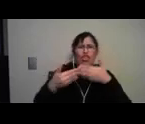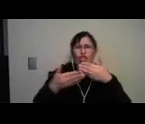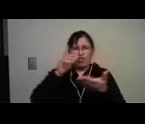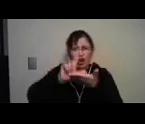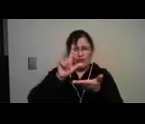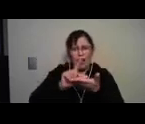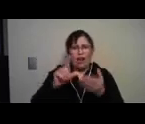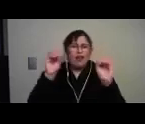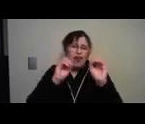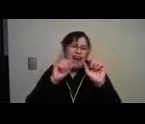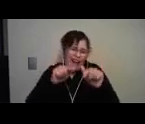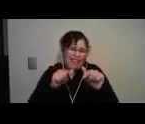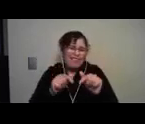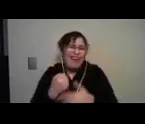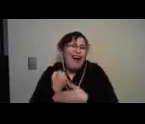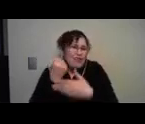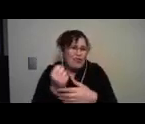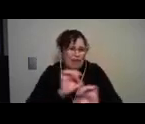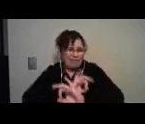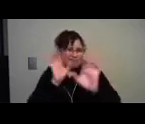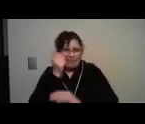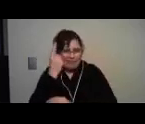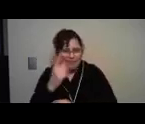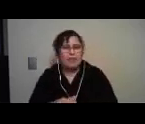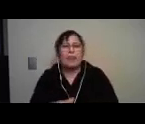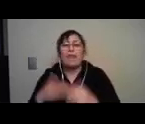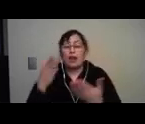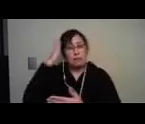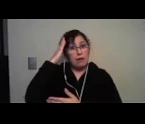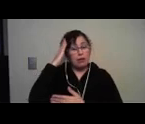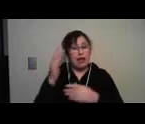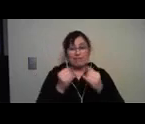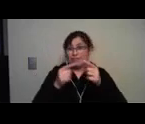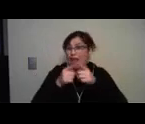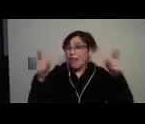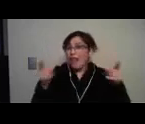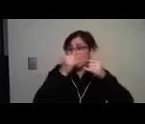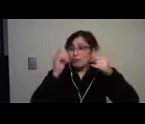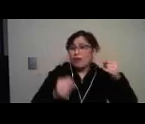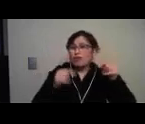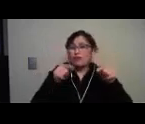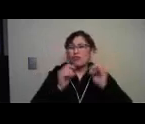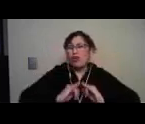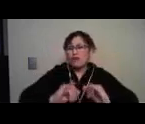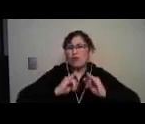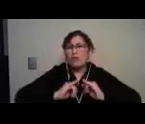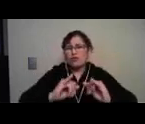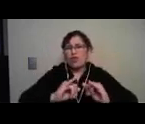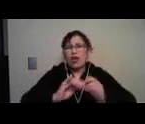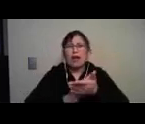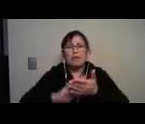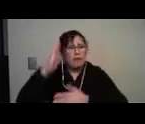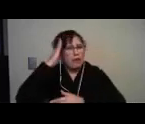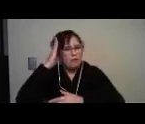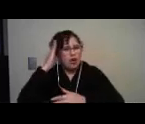cosas más que son pertinentes, ¿ya? La memoria a largo plazo, ¿cierto? Es la información que pasa de la memoria a